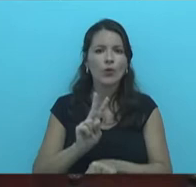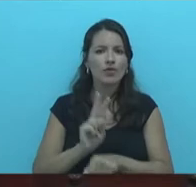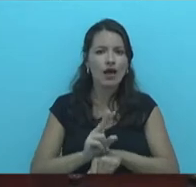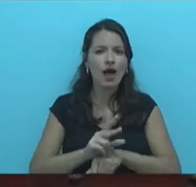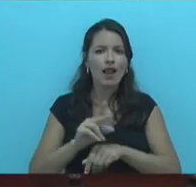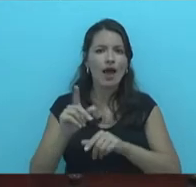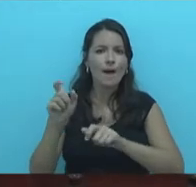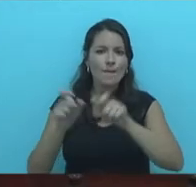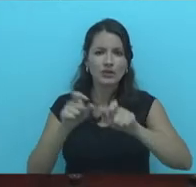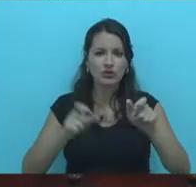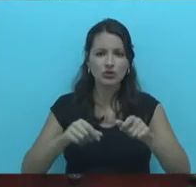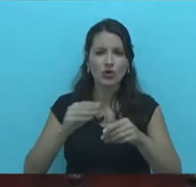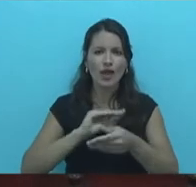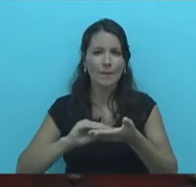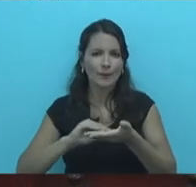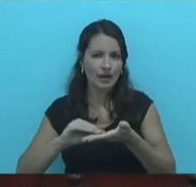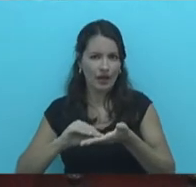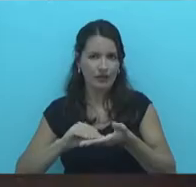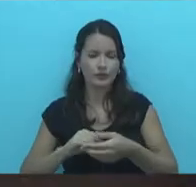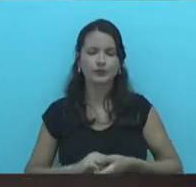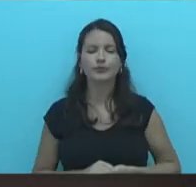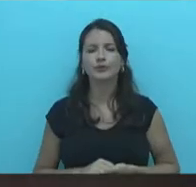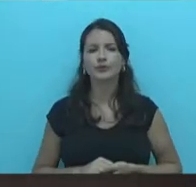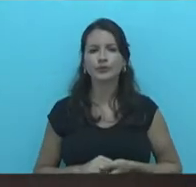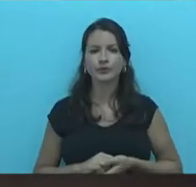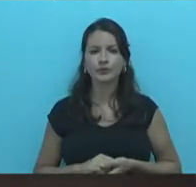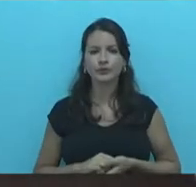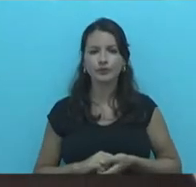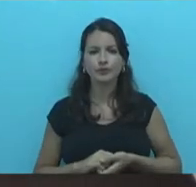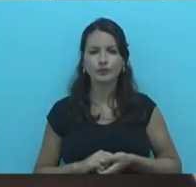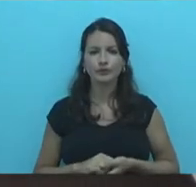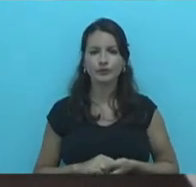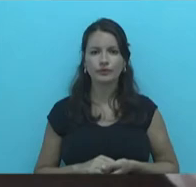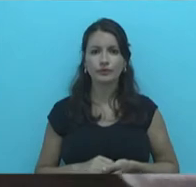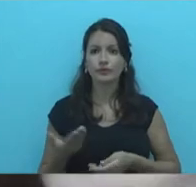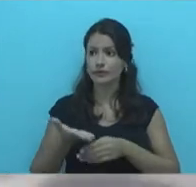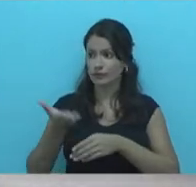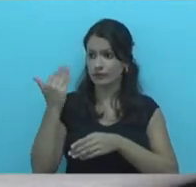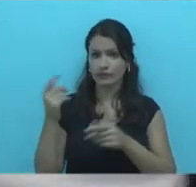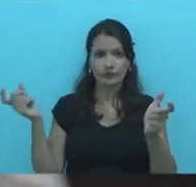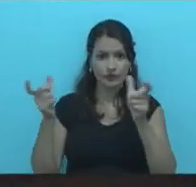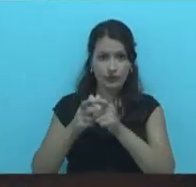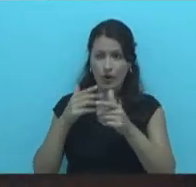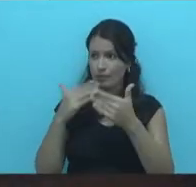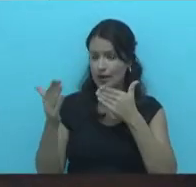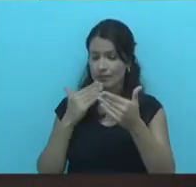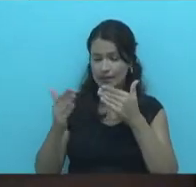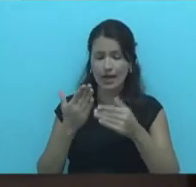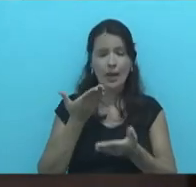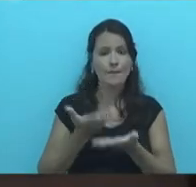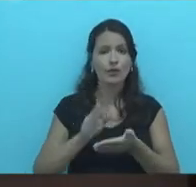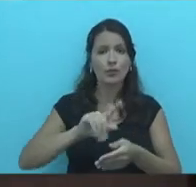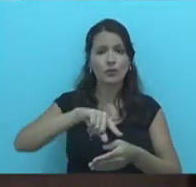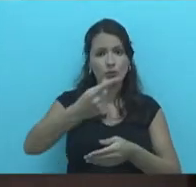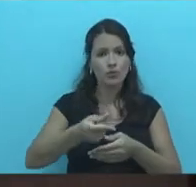palabra. Gracias, presidente. De acuerdo a lo acordado en labor parlamentaria, solicitar la preferencia para una sesión del